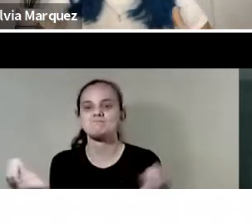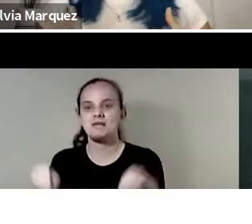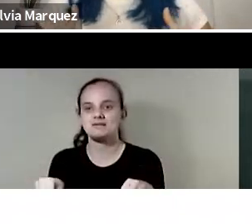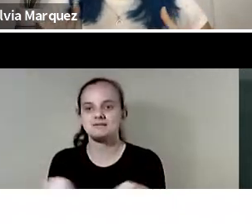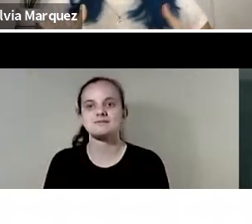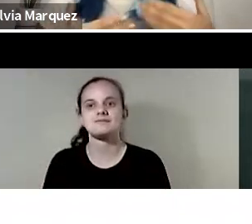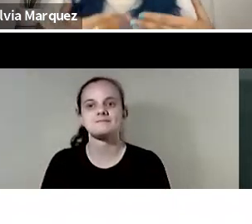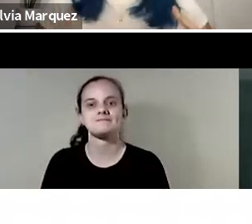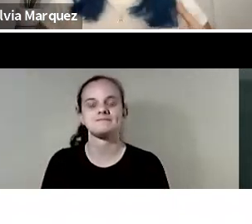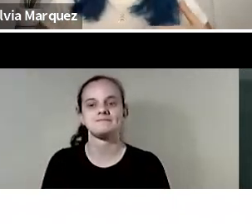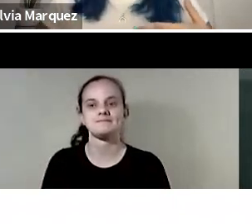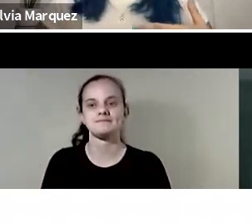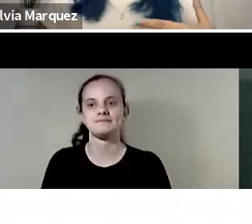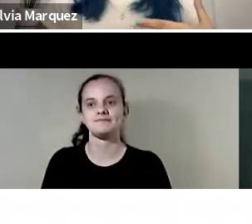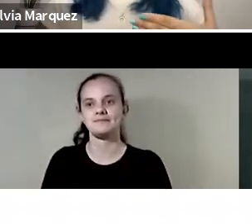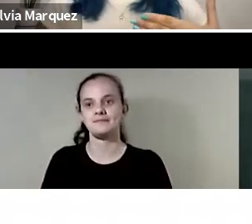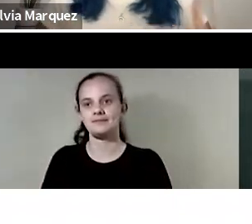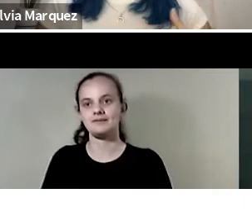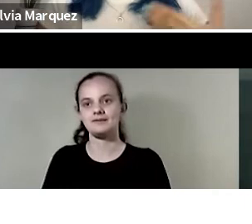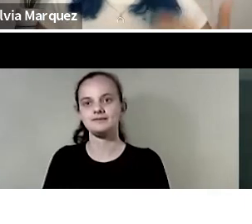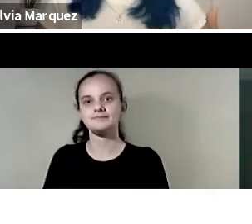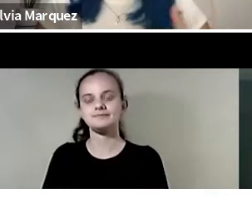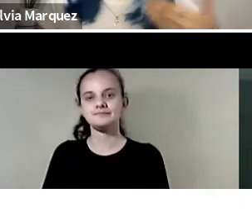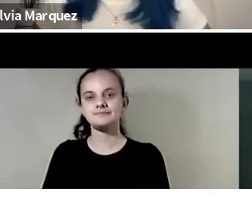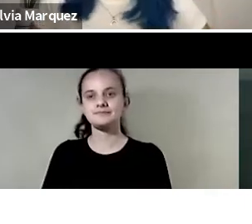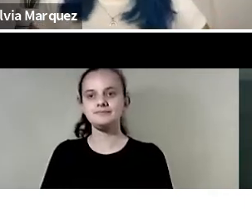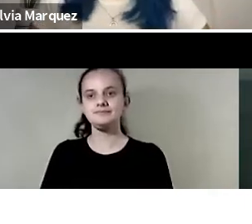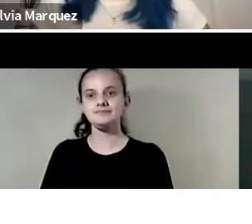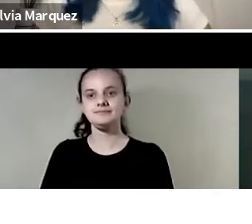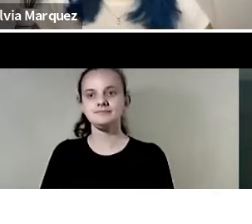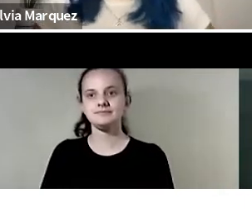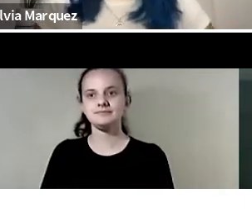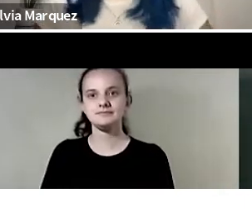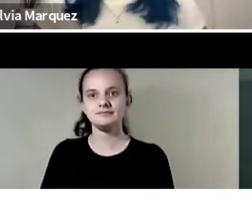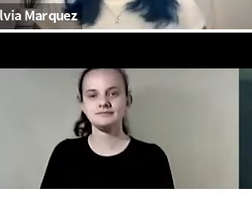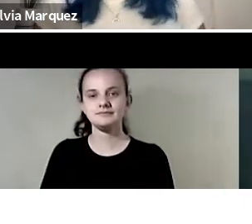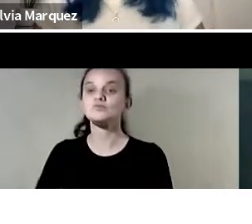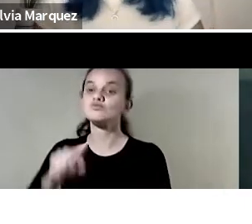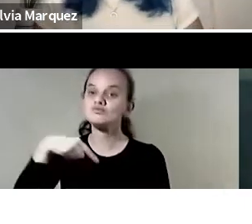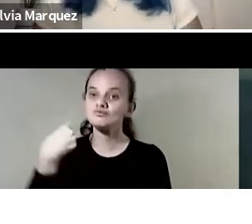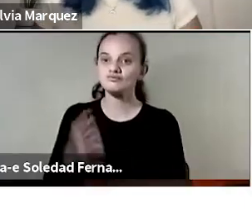información solamente valiéndose de, por ejemplo, el color o un solo modo.